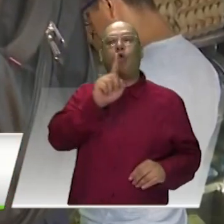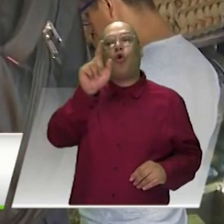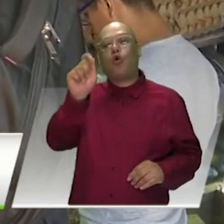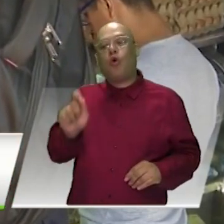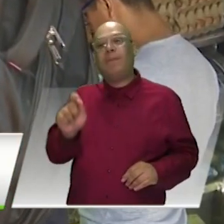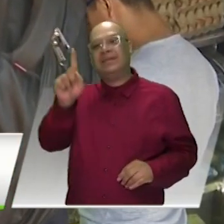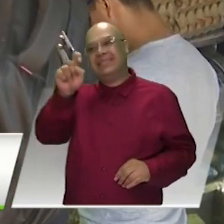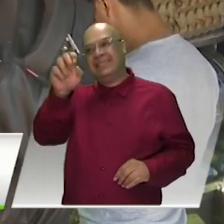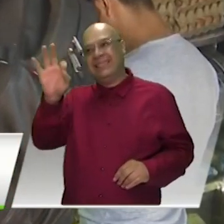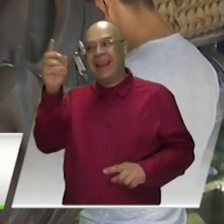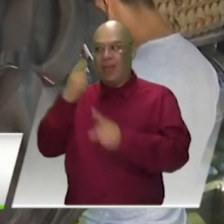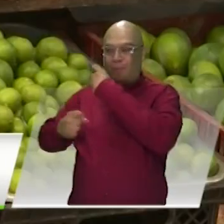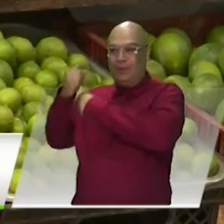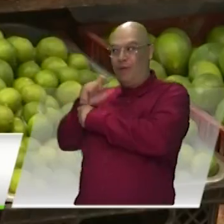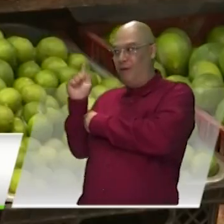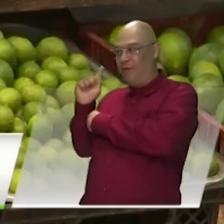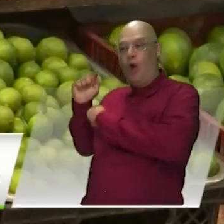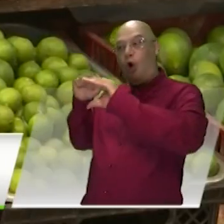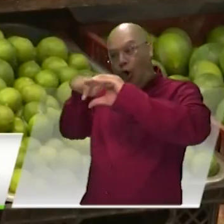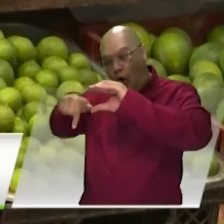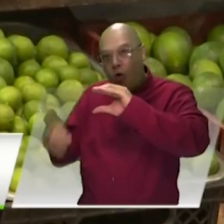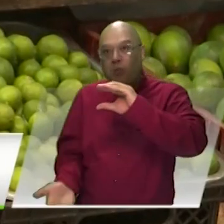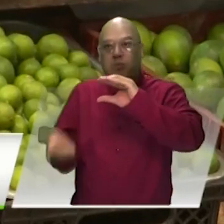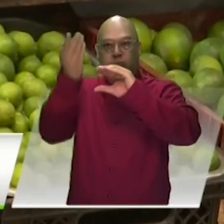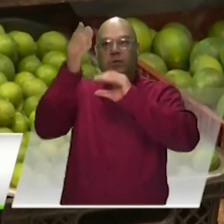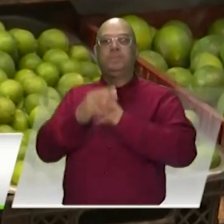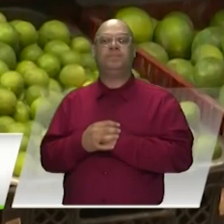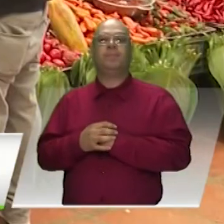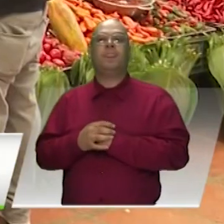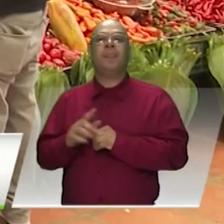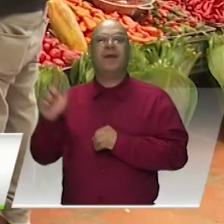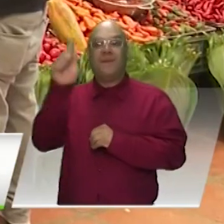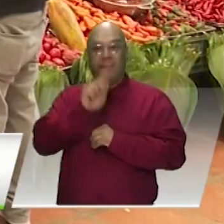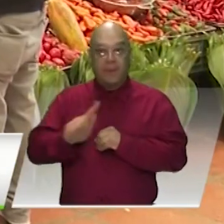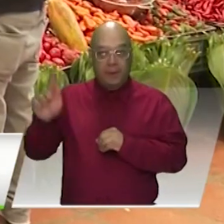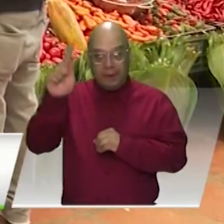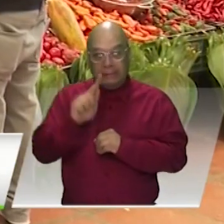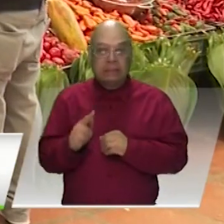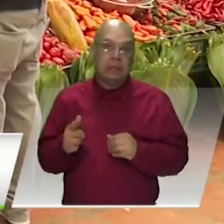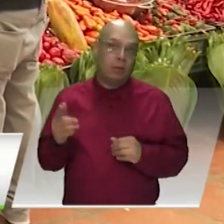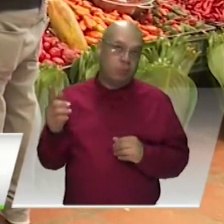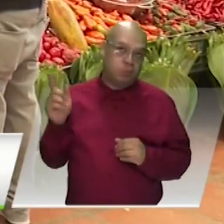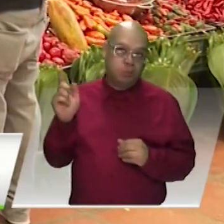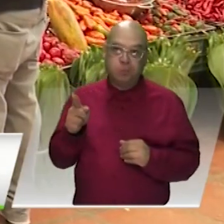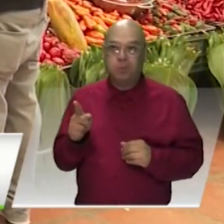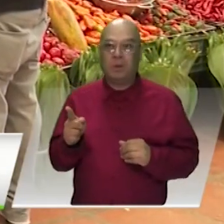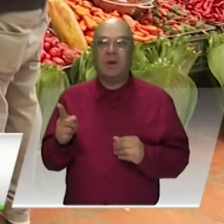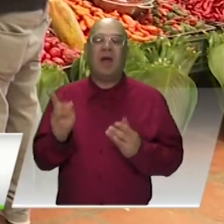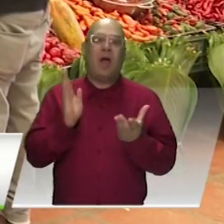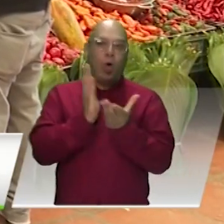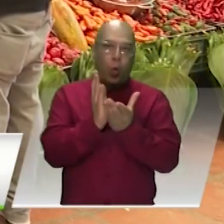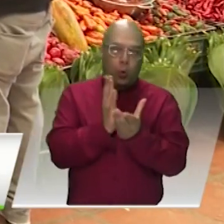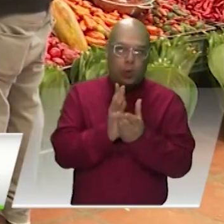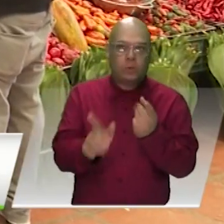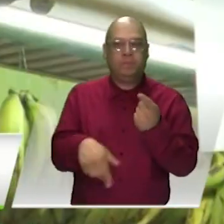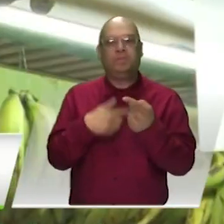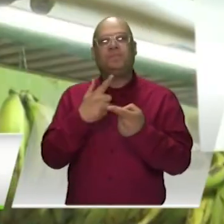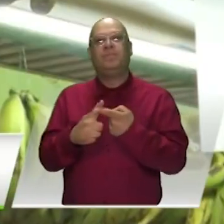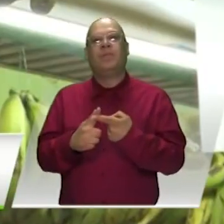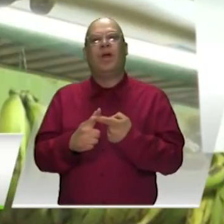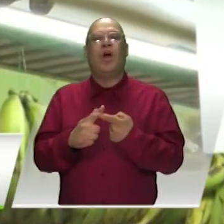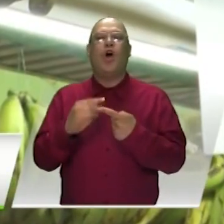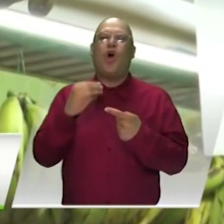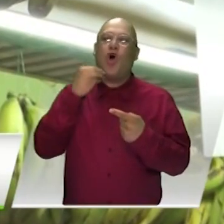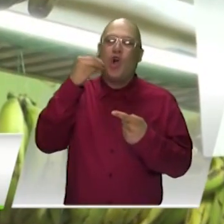de febrero del año pasado en el costo de vida de febrero incidieron según el dane la educación los artículos para